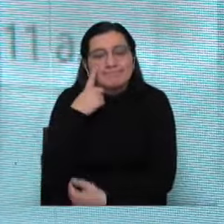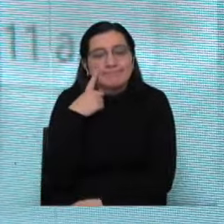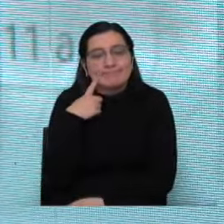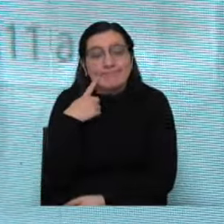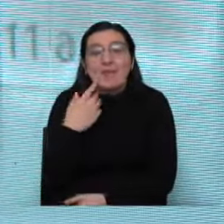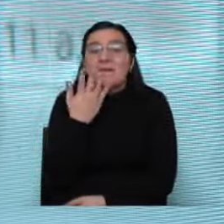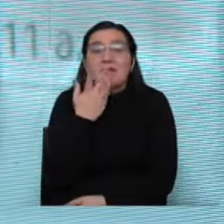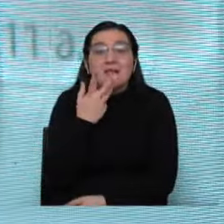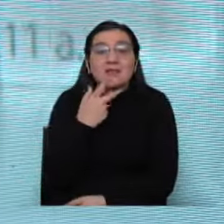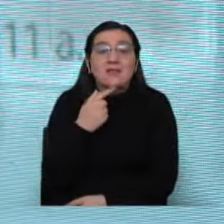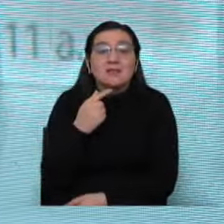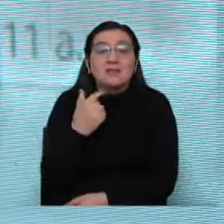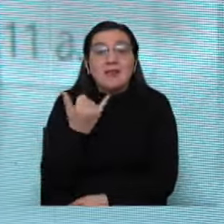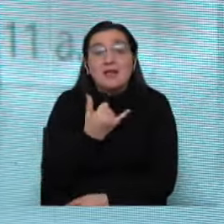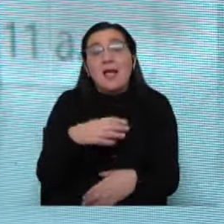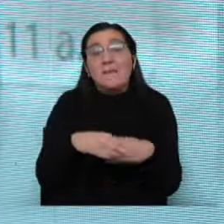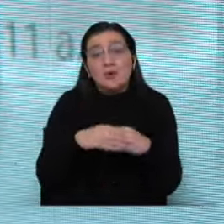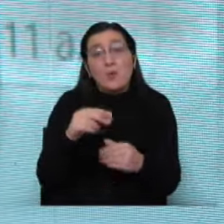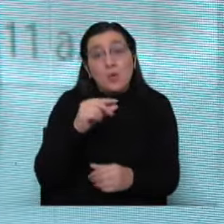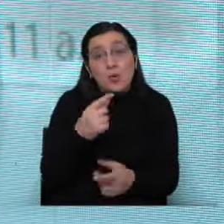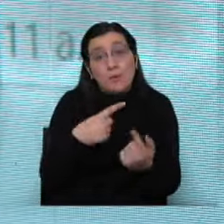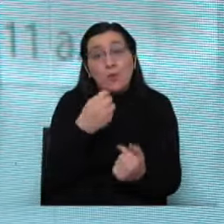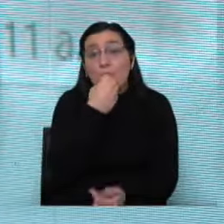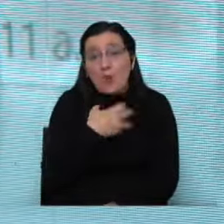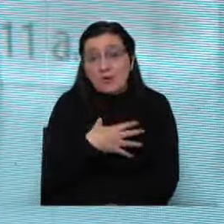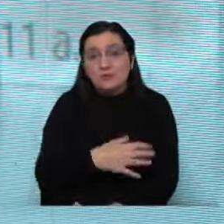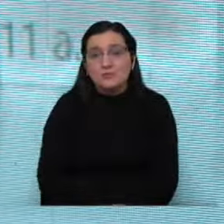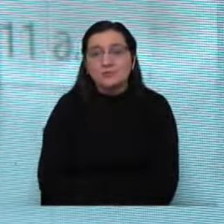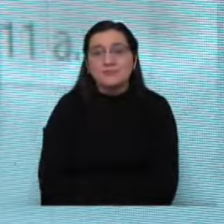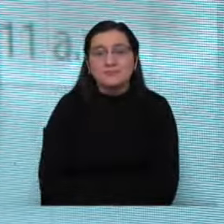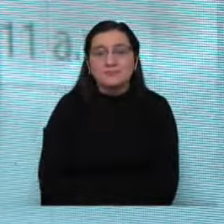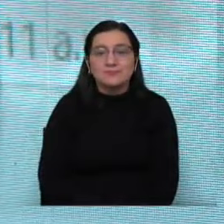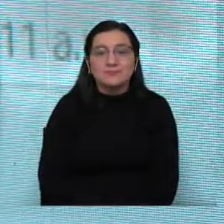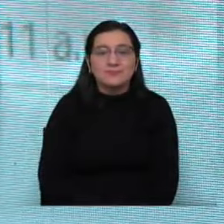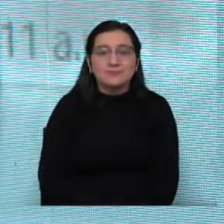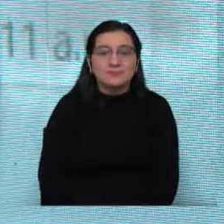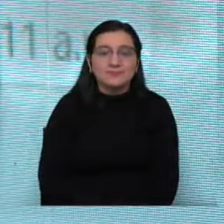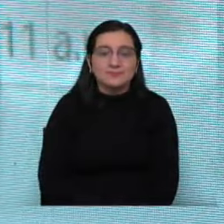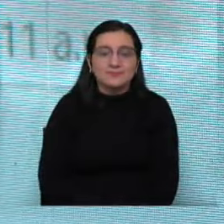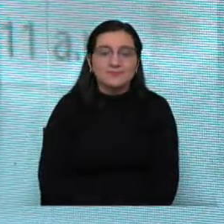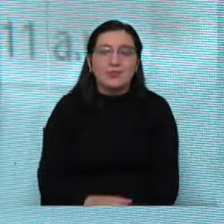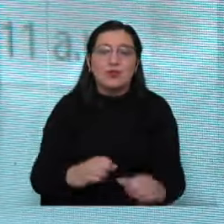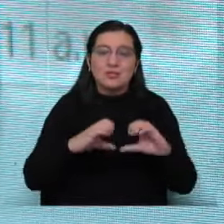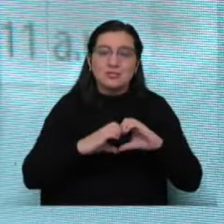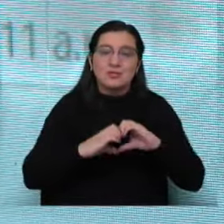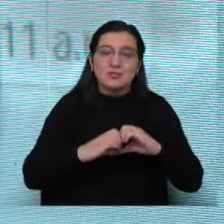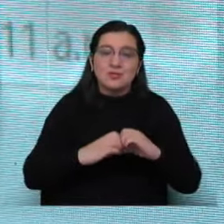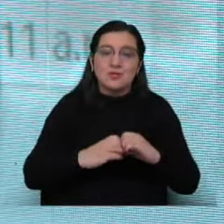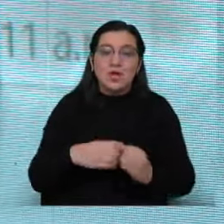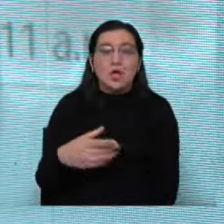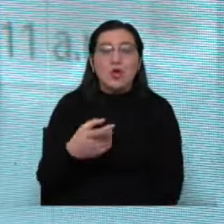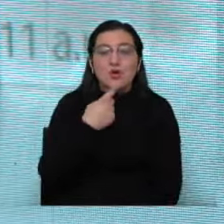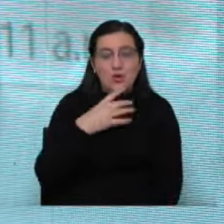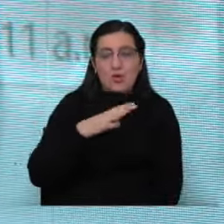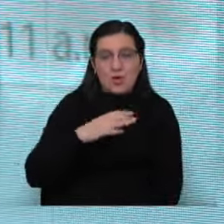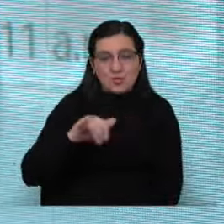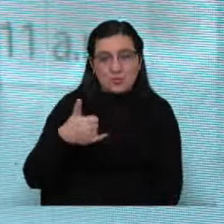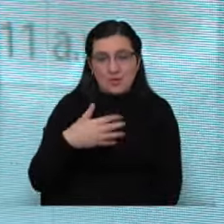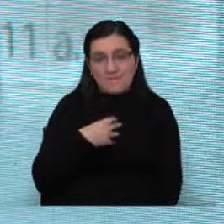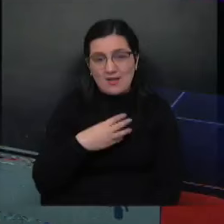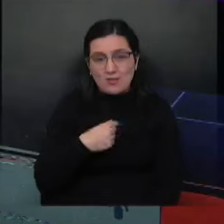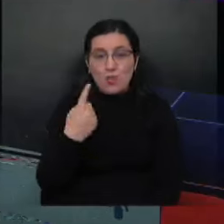tener amigos pocos pero buenos buena jornada para ustedes que me acompañan todos los días una carita llena de corazones un corazón rojo un corazón azul y un corazón blanco un